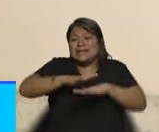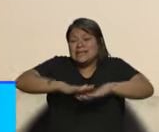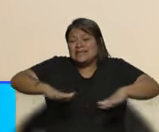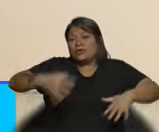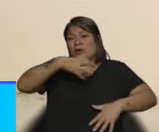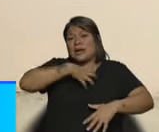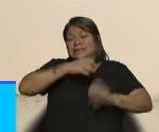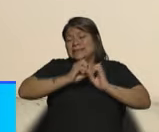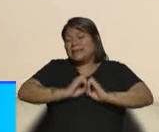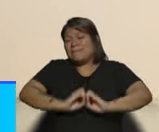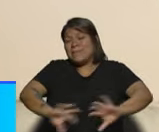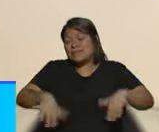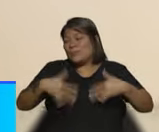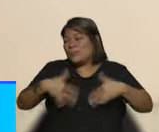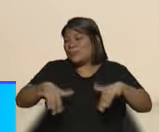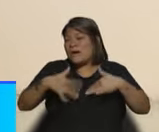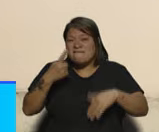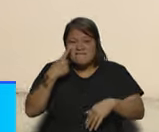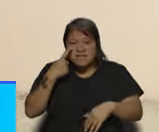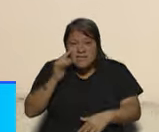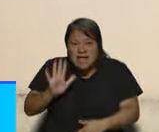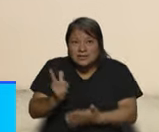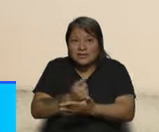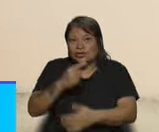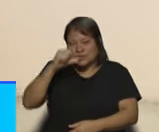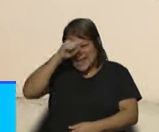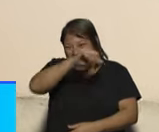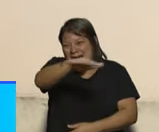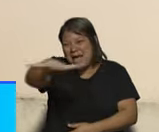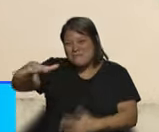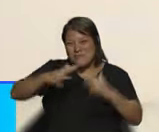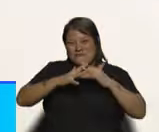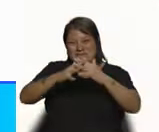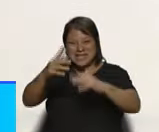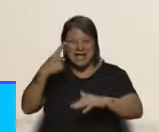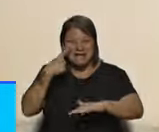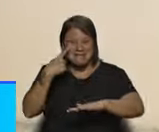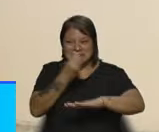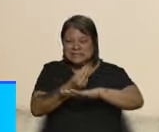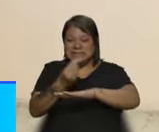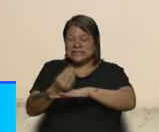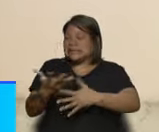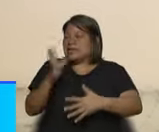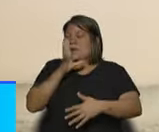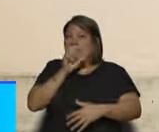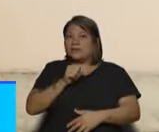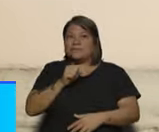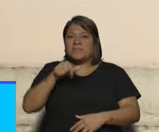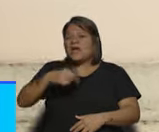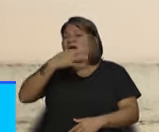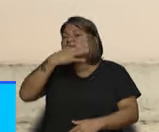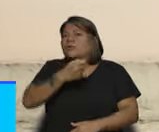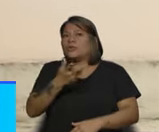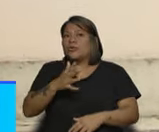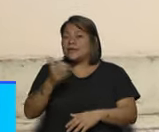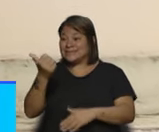clases está una locura ya no se puede vivir nosotros vivimos en el campo en la finca no se puede cuán tiempo estás acá tratando de vender